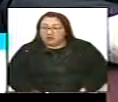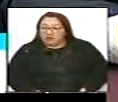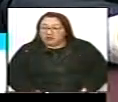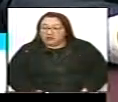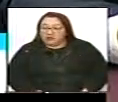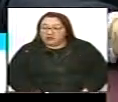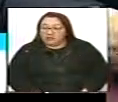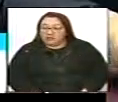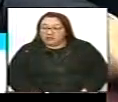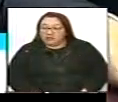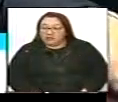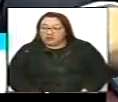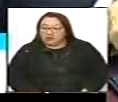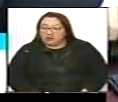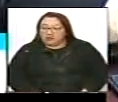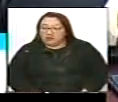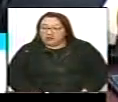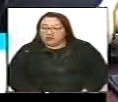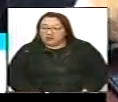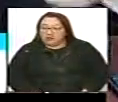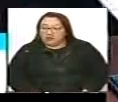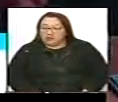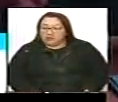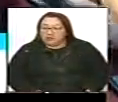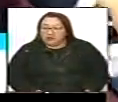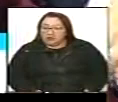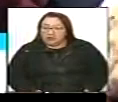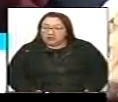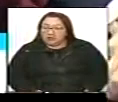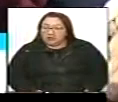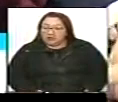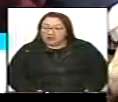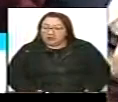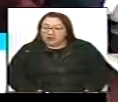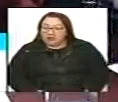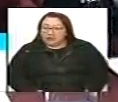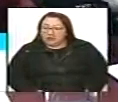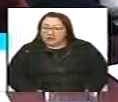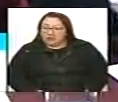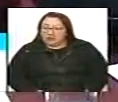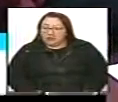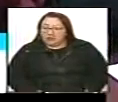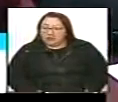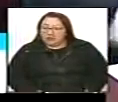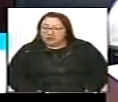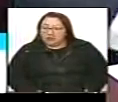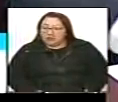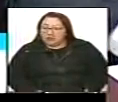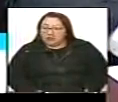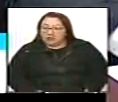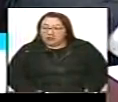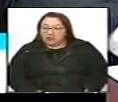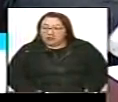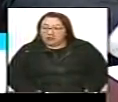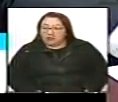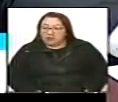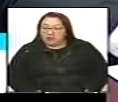mismo. Entonces, ¿a dónde vamos? Entonces yo creo que